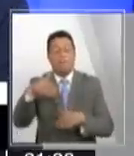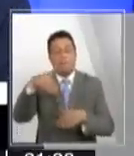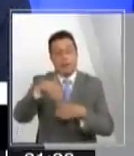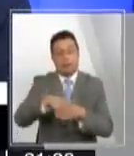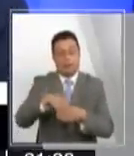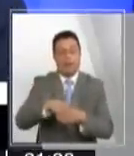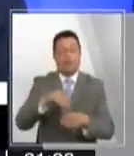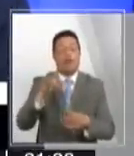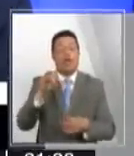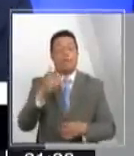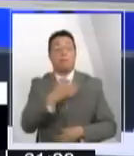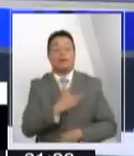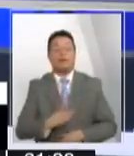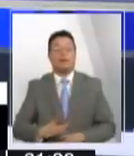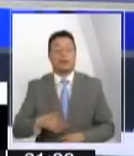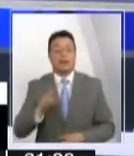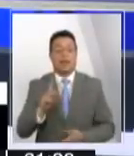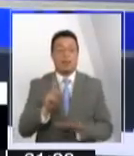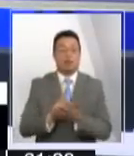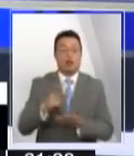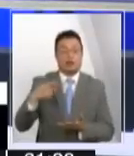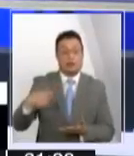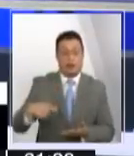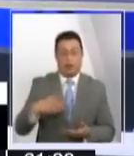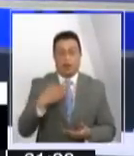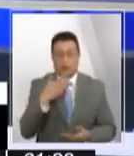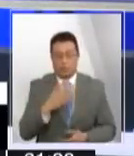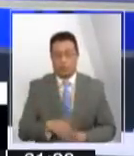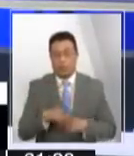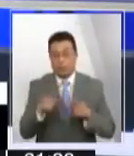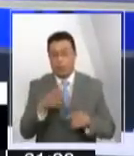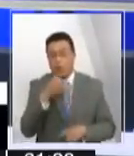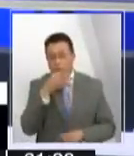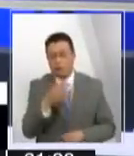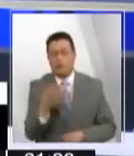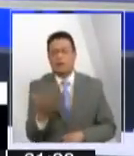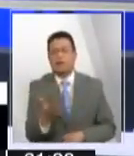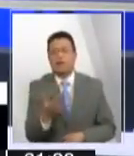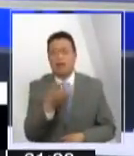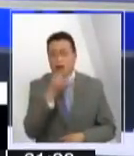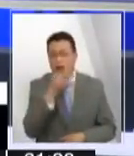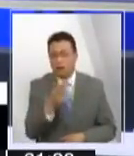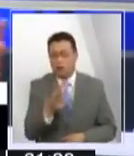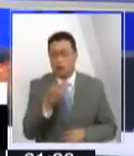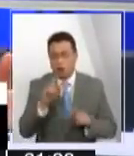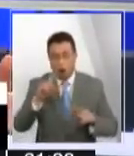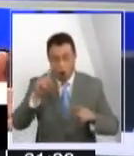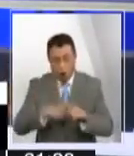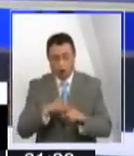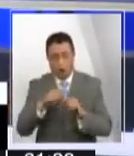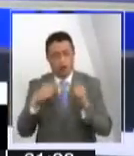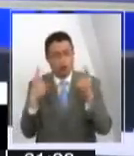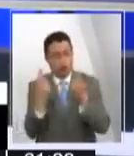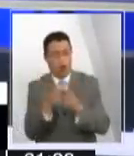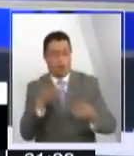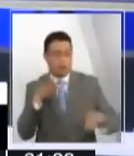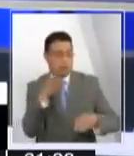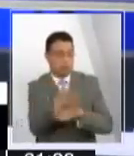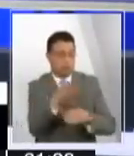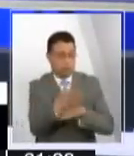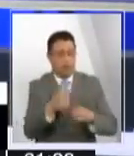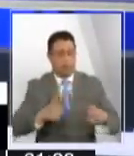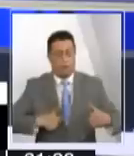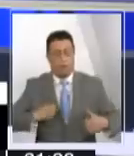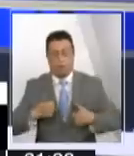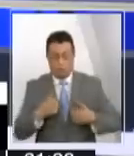Pero Sergio, usted implica, está, por ejemplo, sugiriendo algo en lo concreto, como que empadronar de nuevo a todo el mundo, pedirle a la gente de buena voluntad